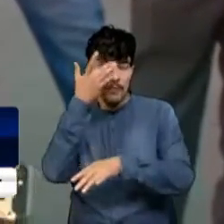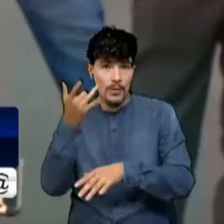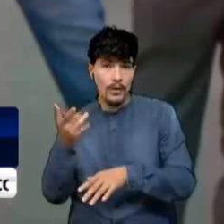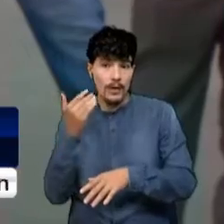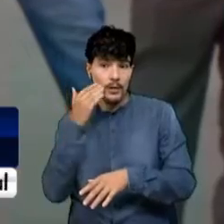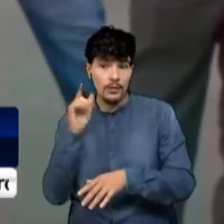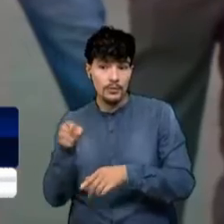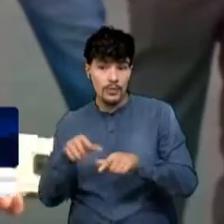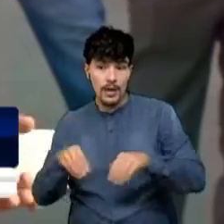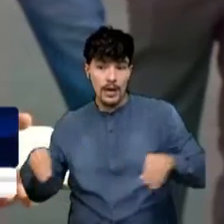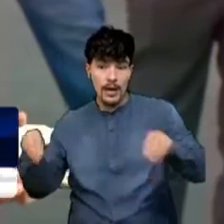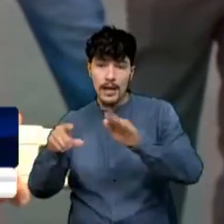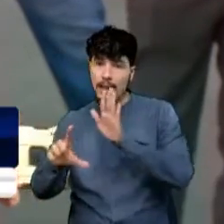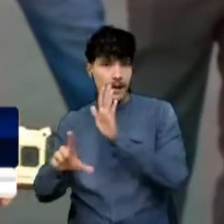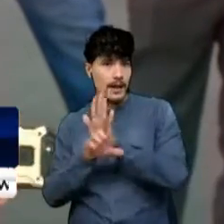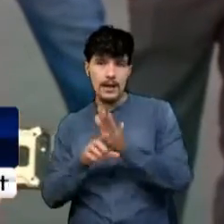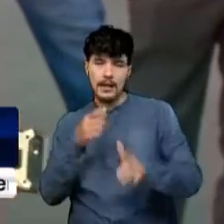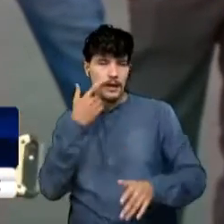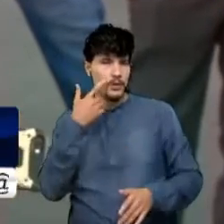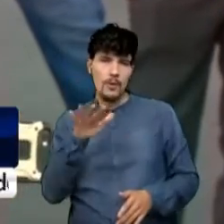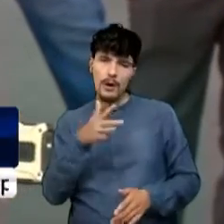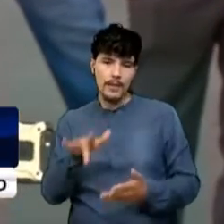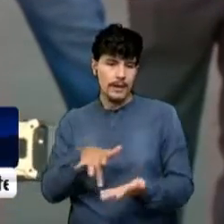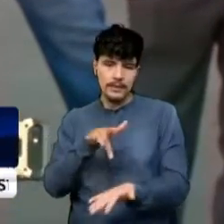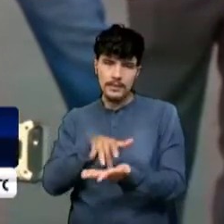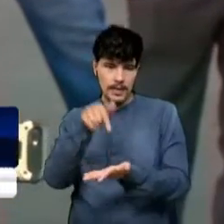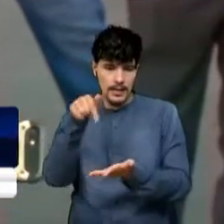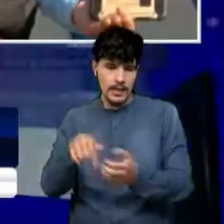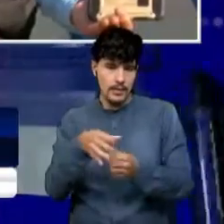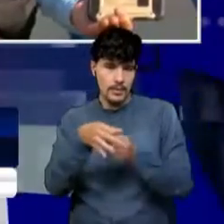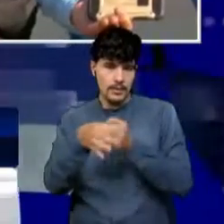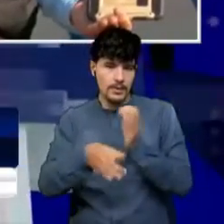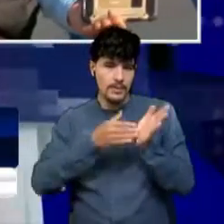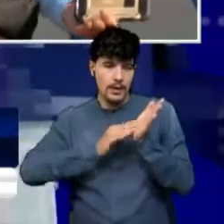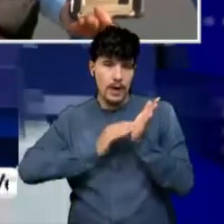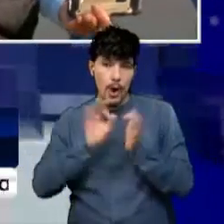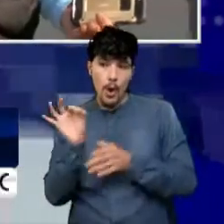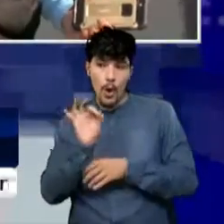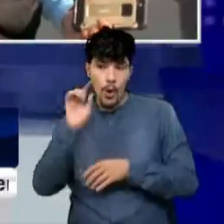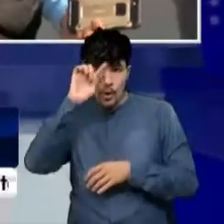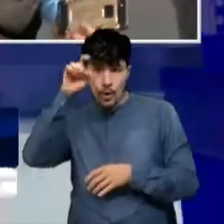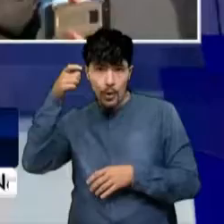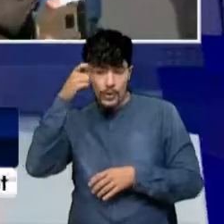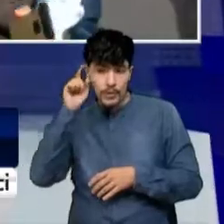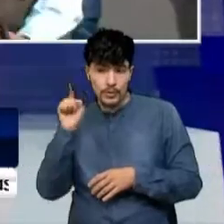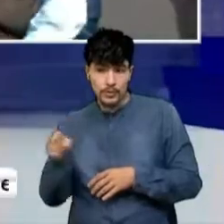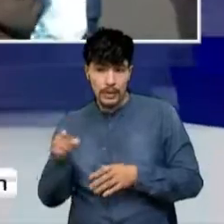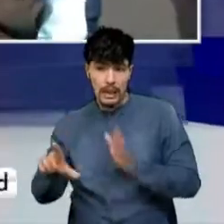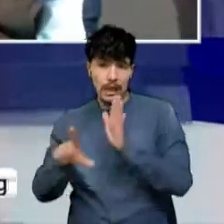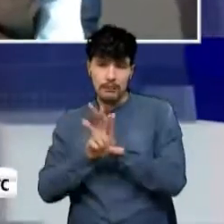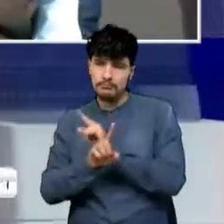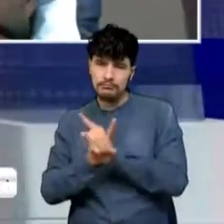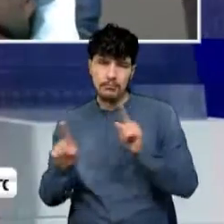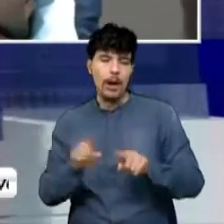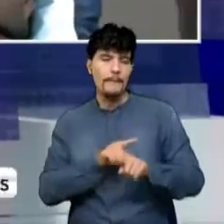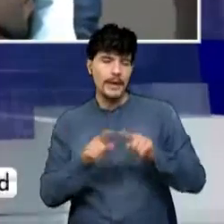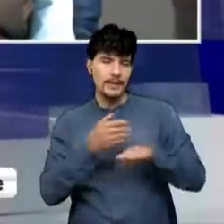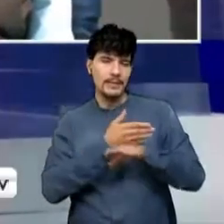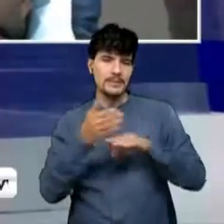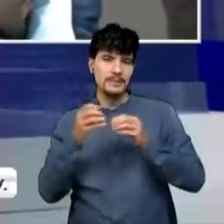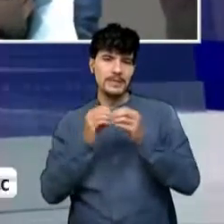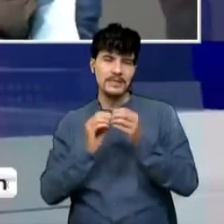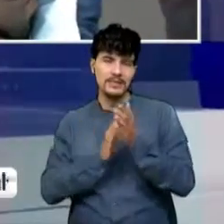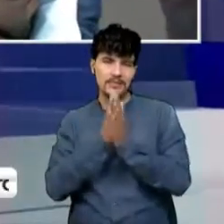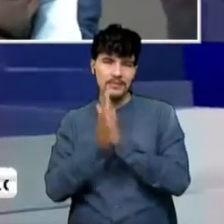cuando es legal, no aparece en Florida Blanca ni en la gobernación que lo es. Información que teníamos para